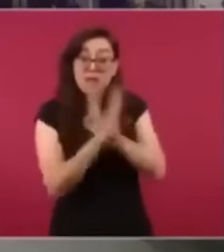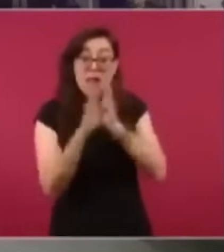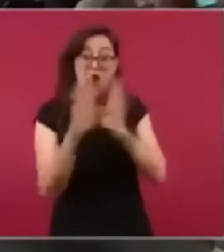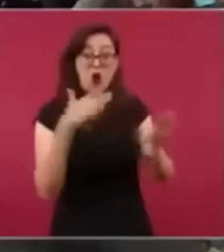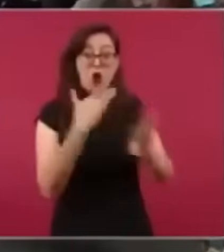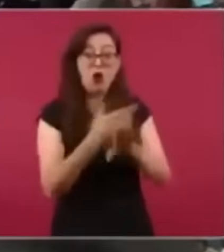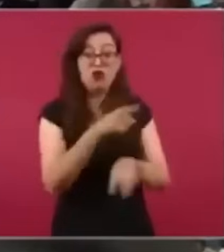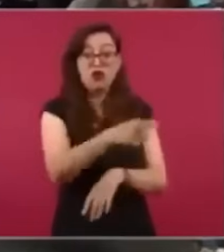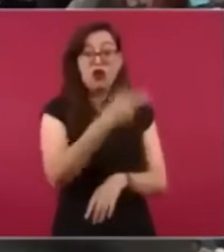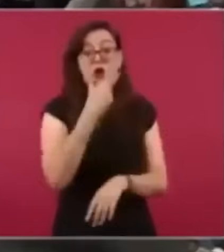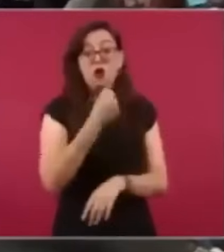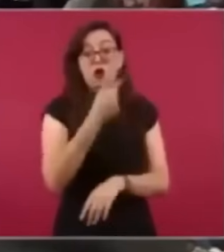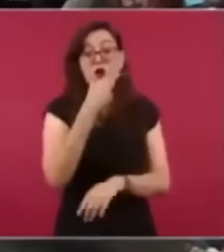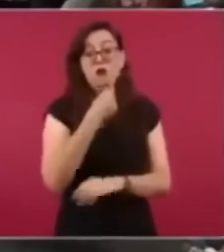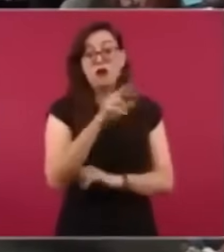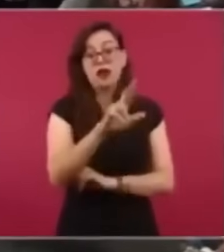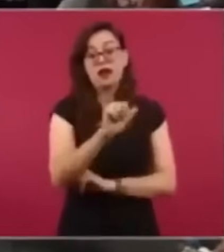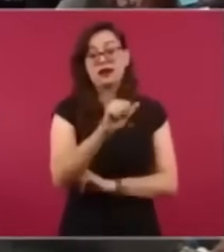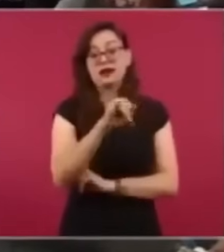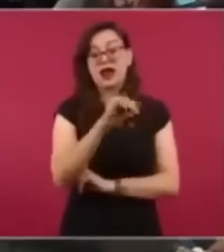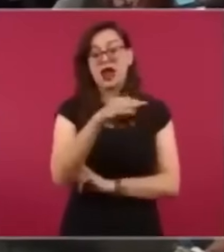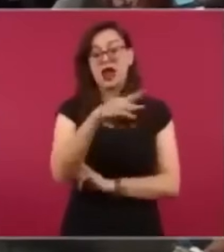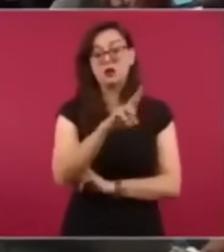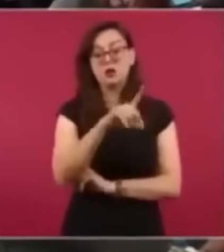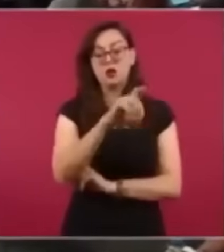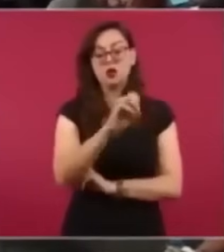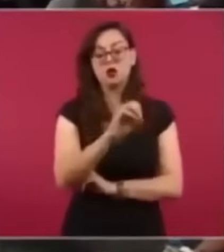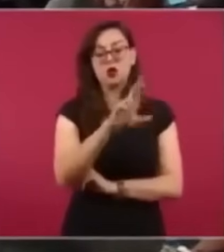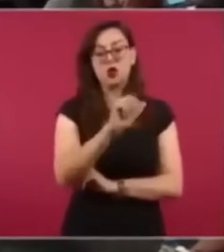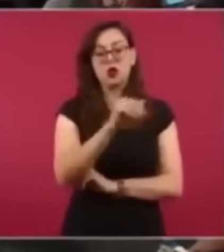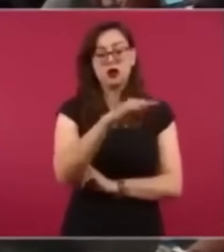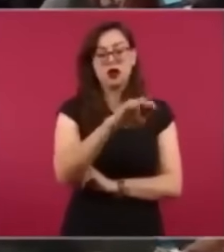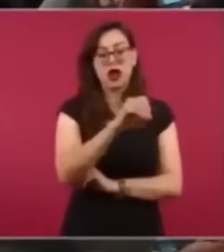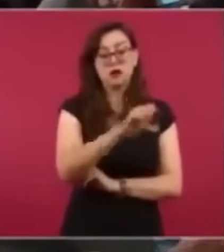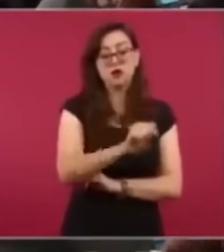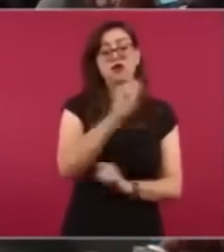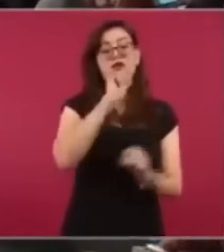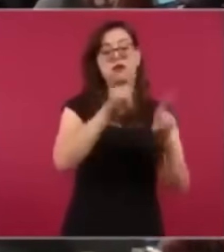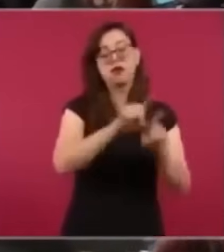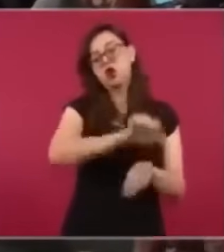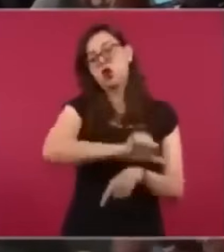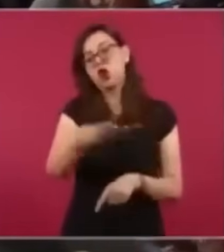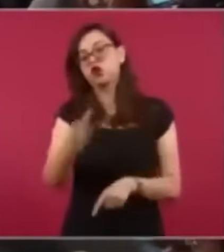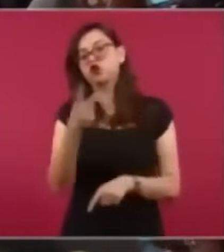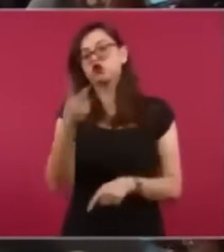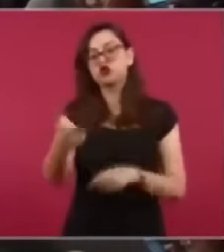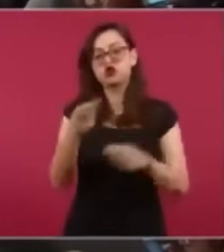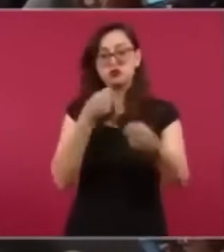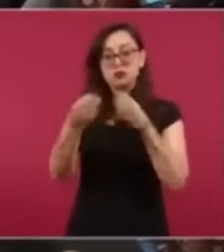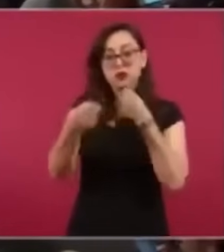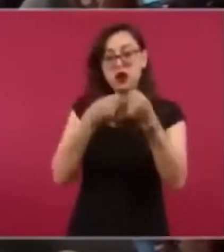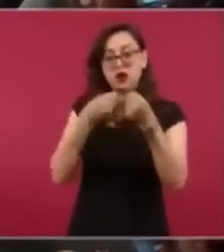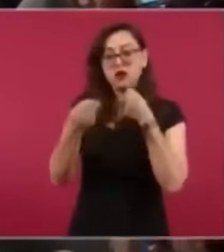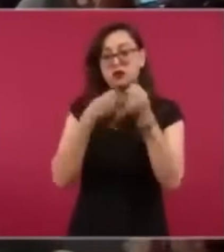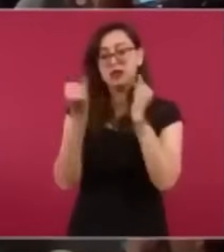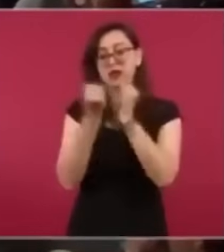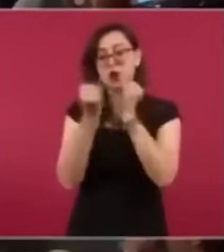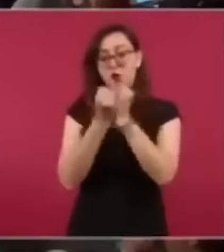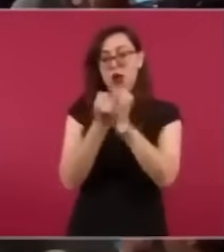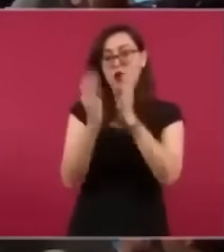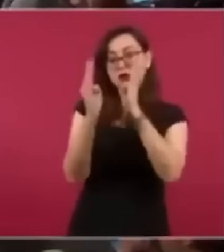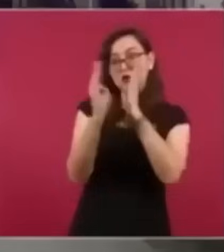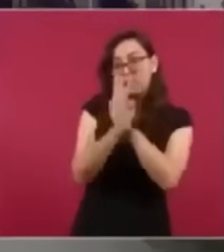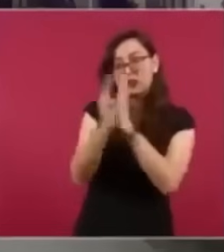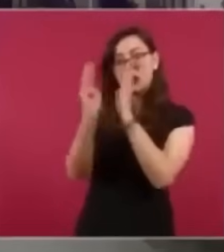humanos, Raimundo Ramos, sino también a dos periodistas más. Y lo siguiente que